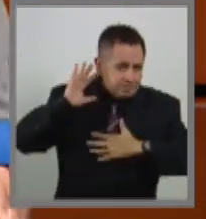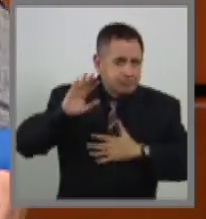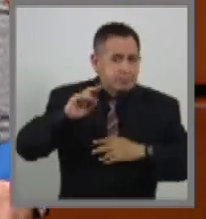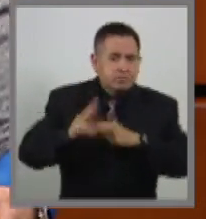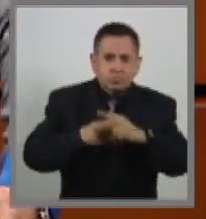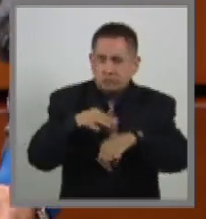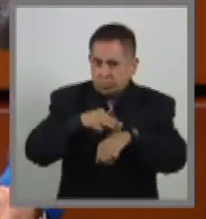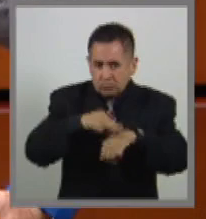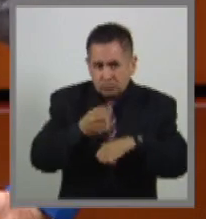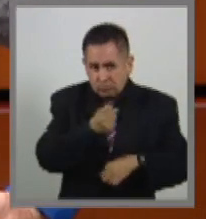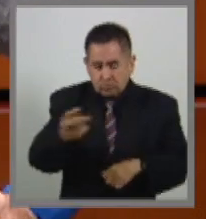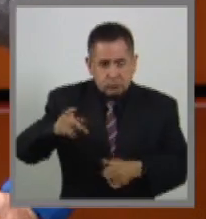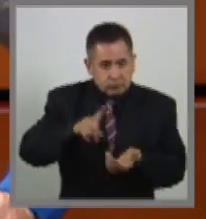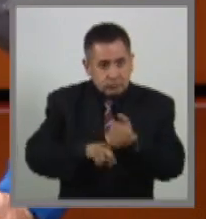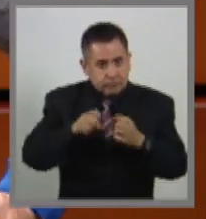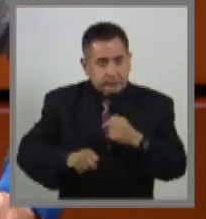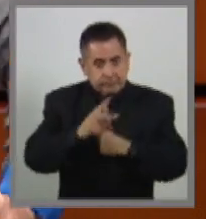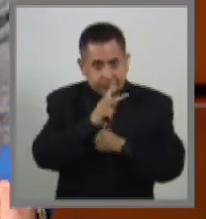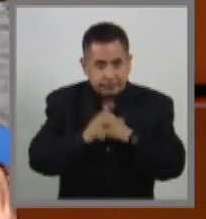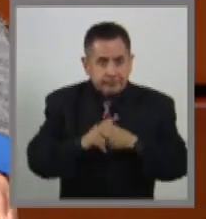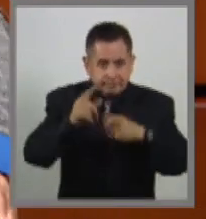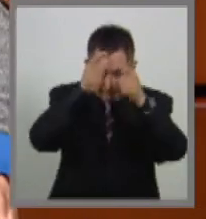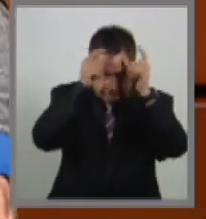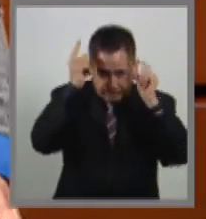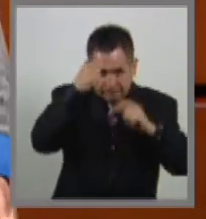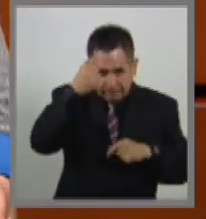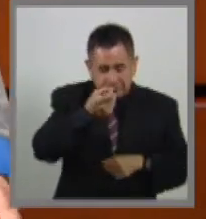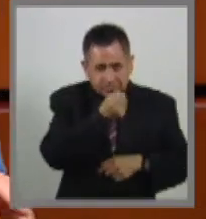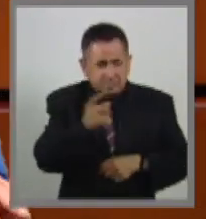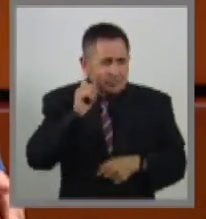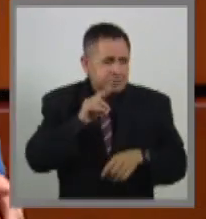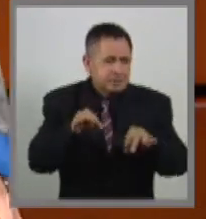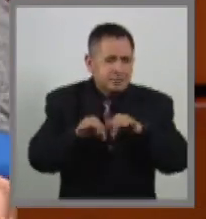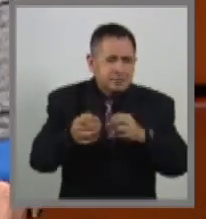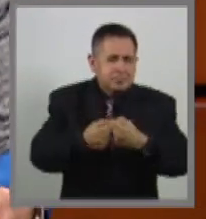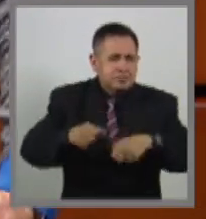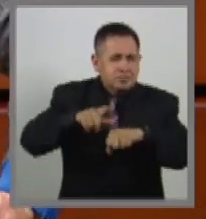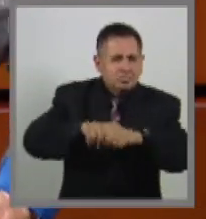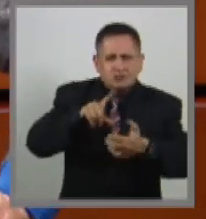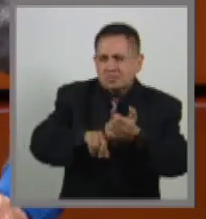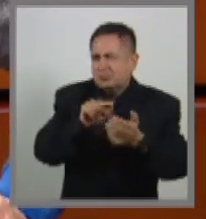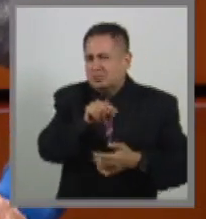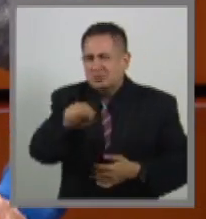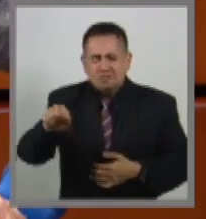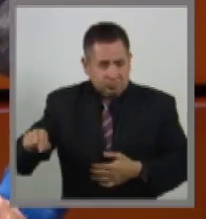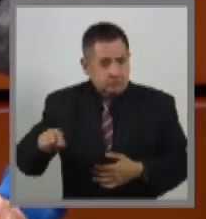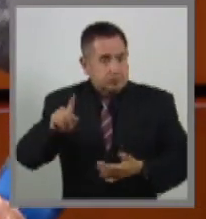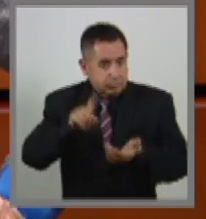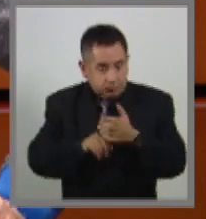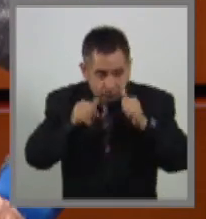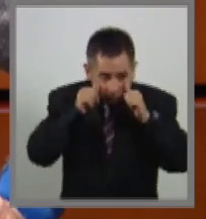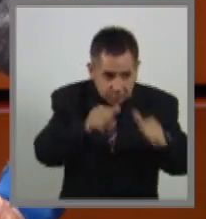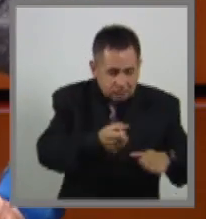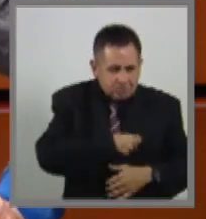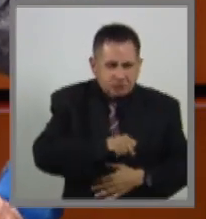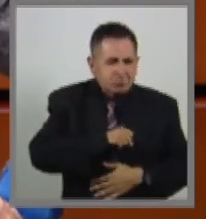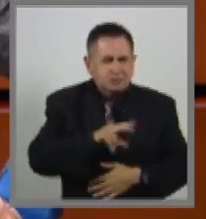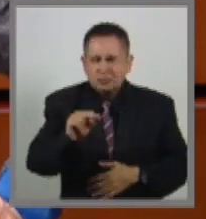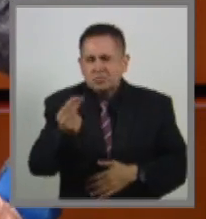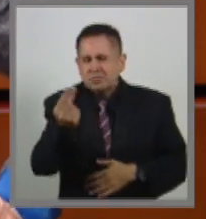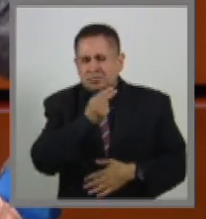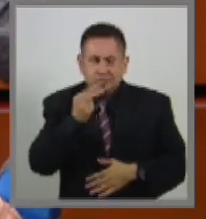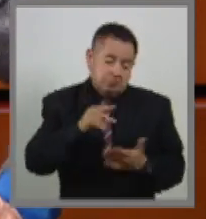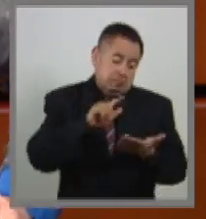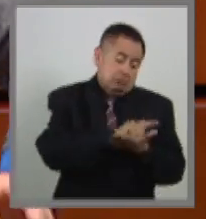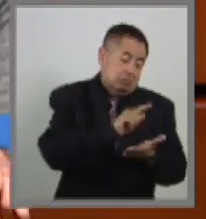doctores, los médicos de este país y las enfermeras, las trabajadoras sociales, los que se dedican a la salud, no necesitamos